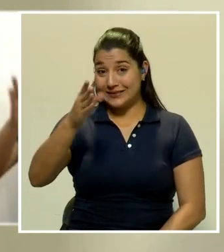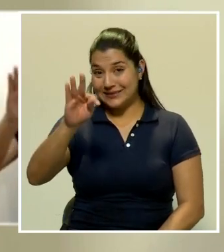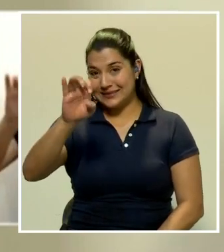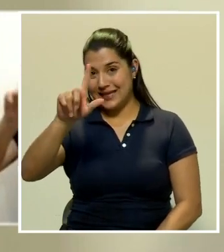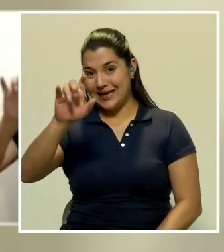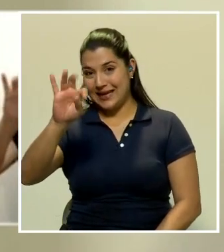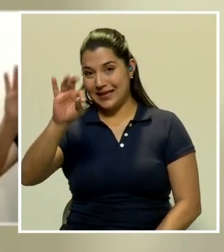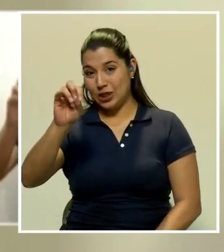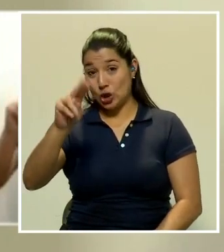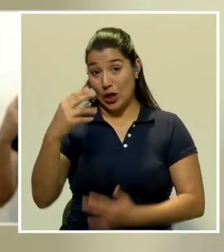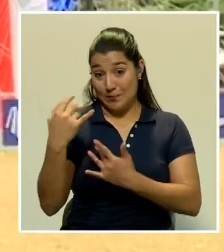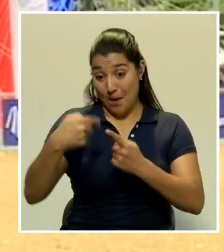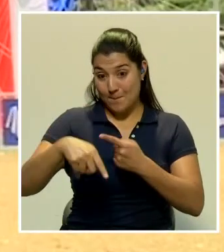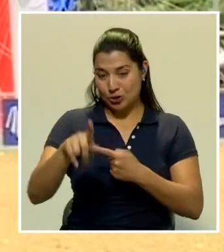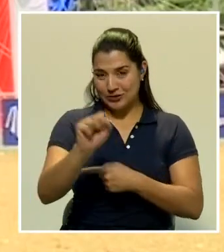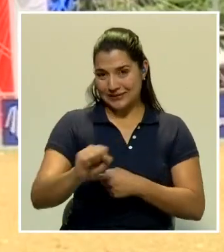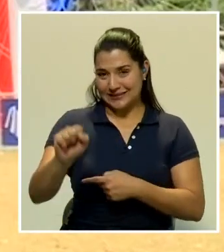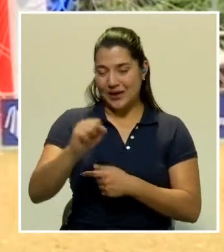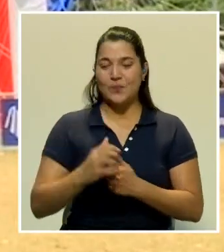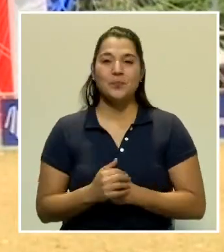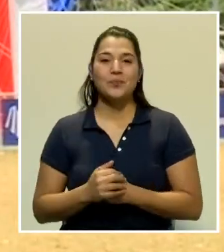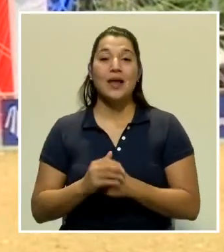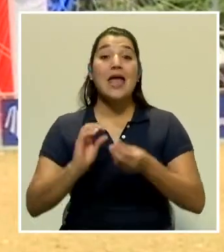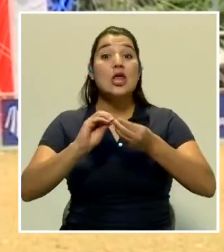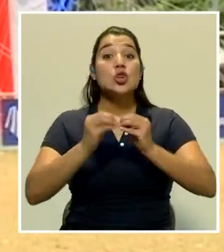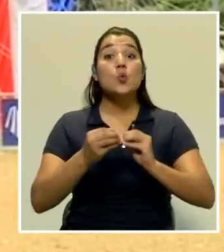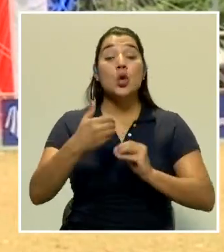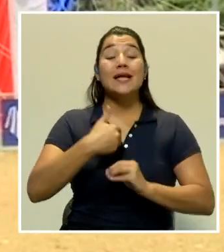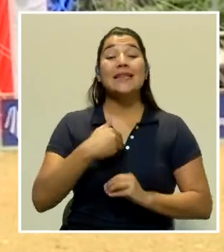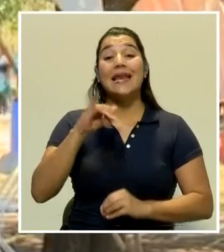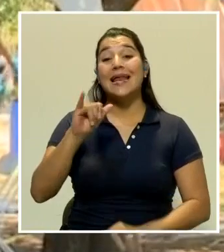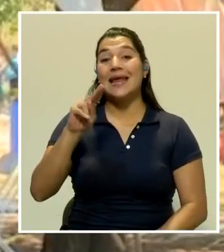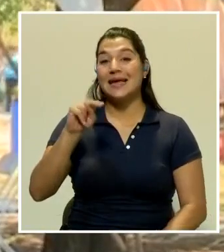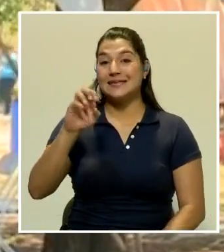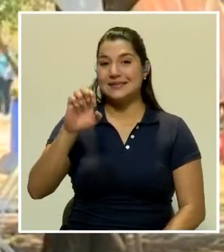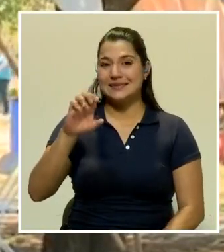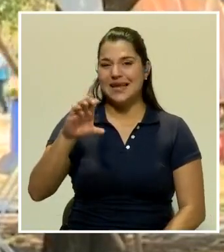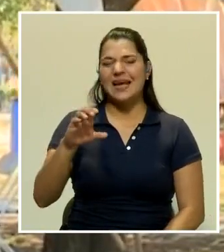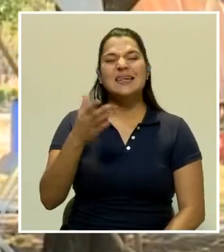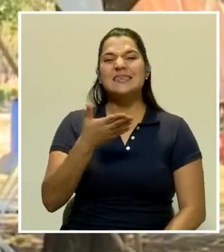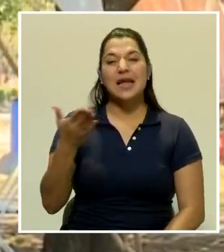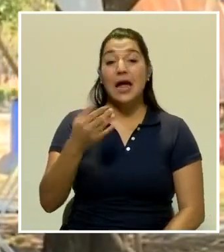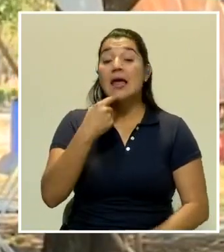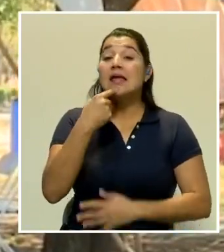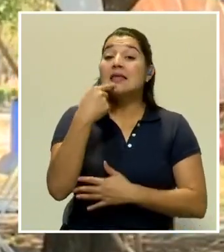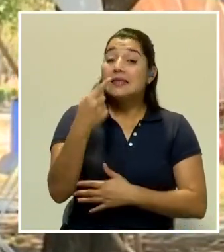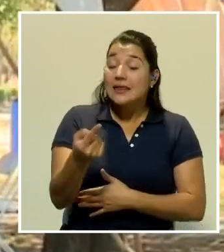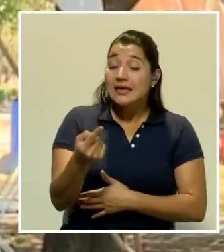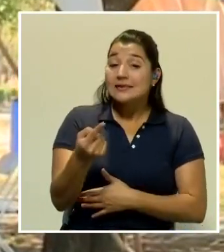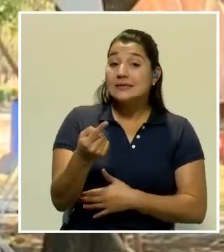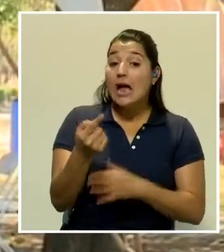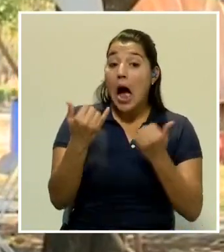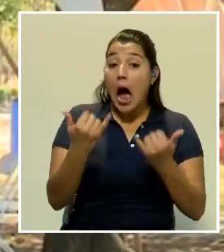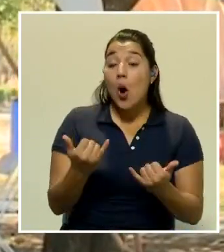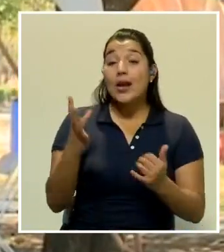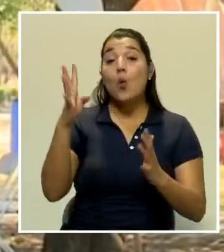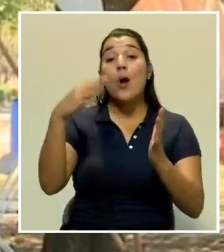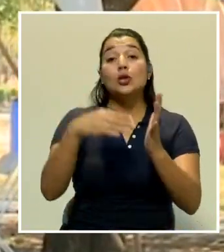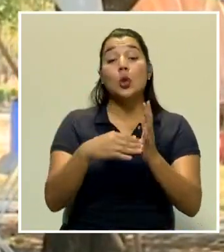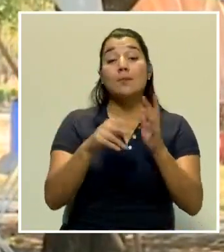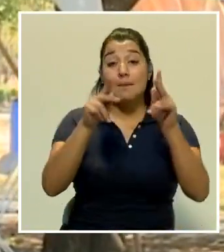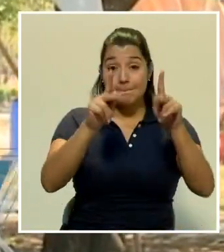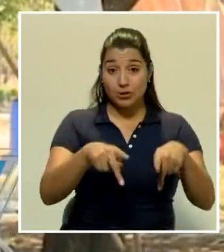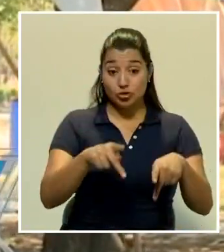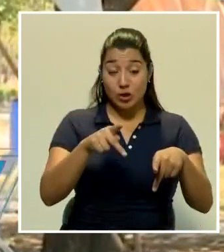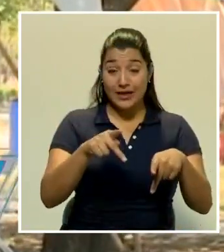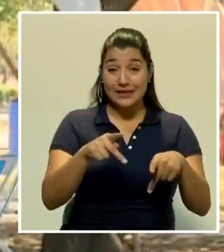www.mcj.go.cr/Teletón. Los esperamos este sábado. Cifras del Instituto Nacional de Estadísticas y Censos, INEC, señalan que existe más de 4.000